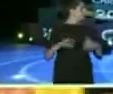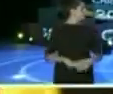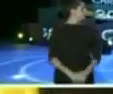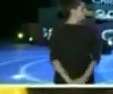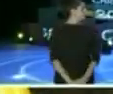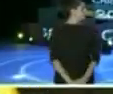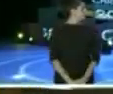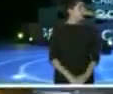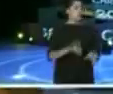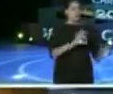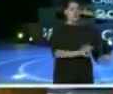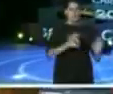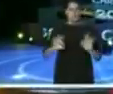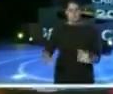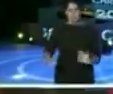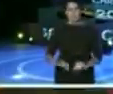Los que son, son.